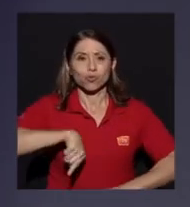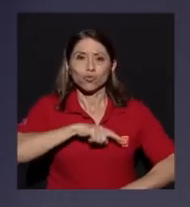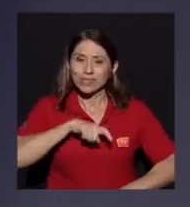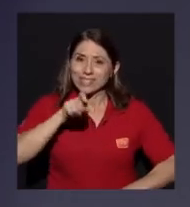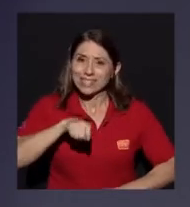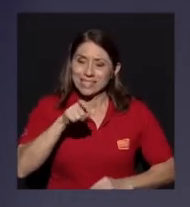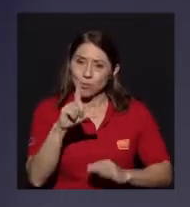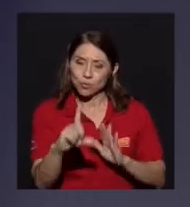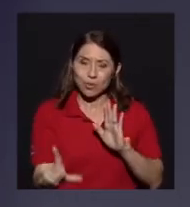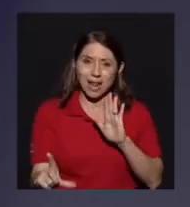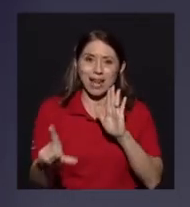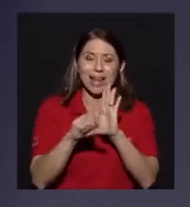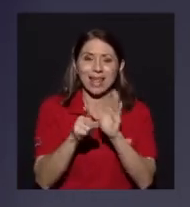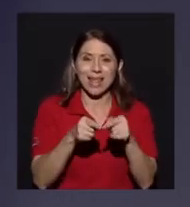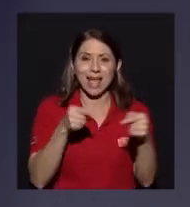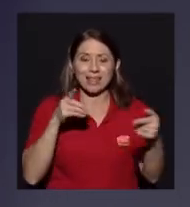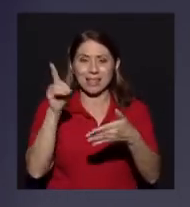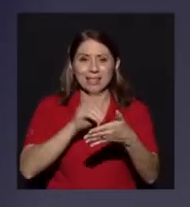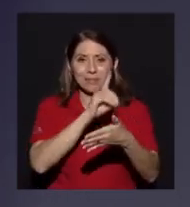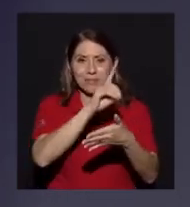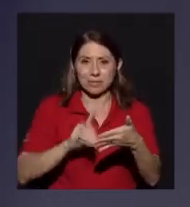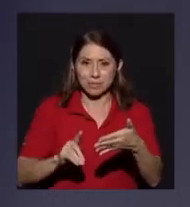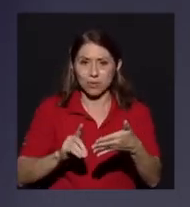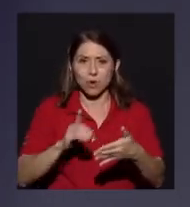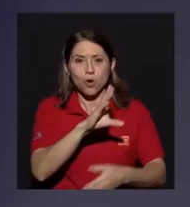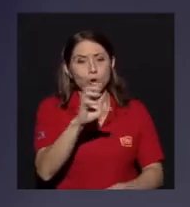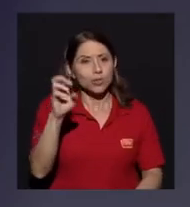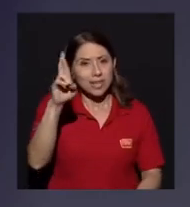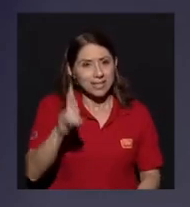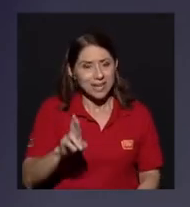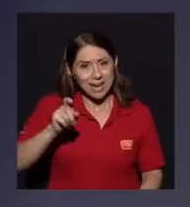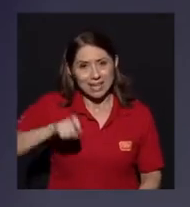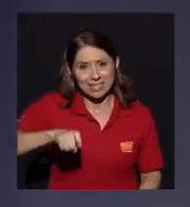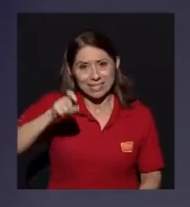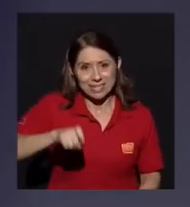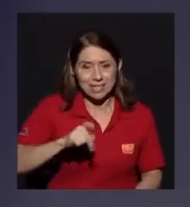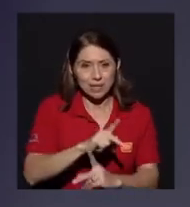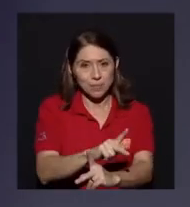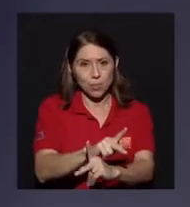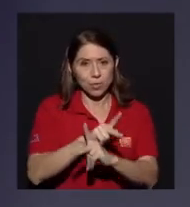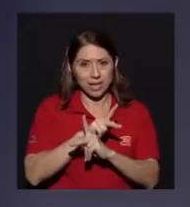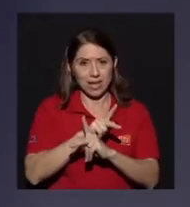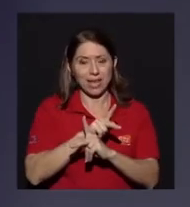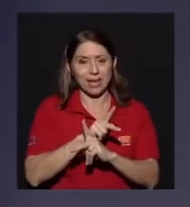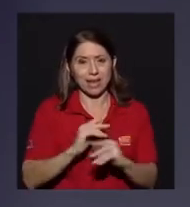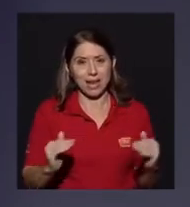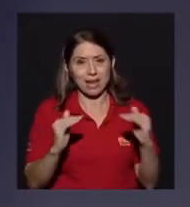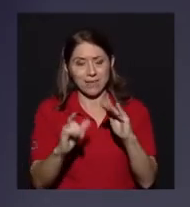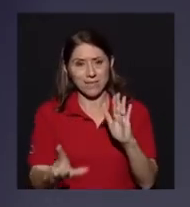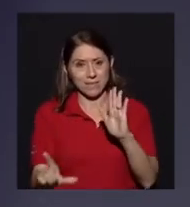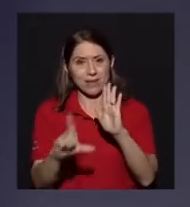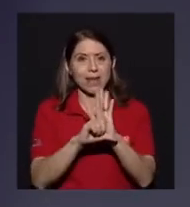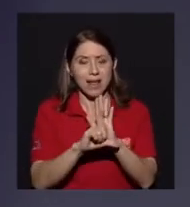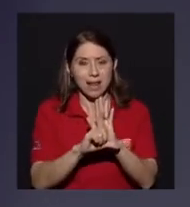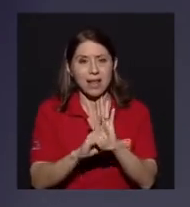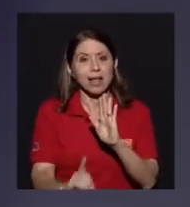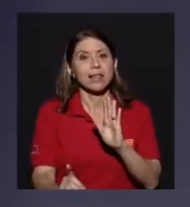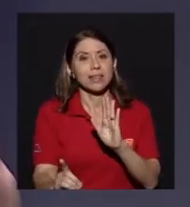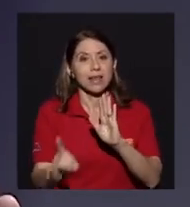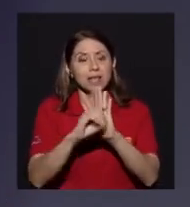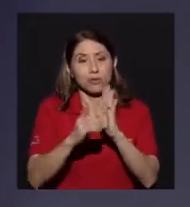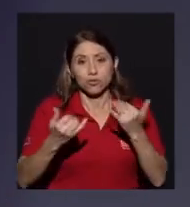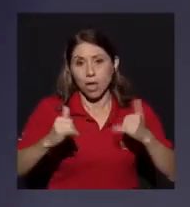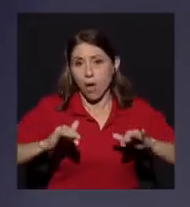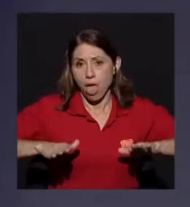marco anti discriminación costa rica necesita proteger legalmente este derechos que no ha